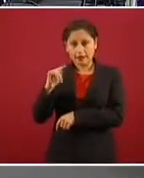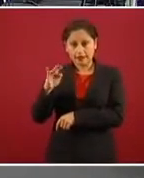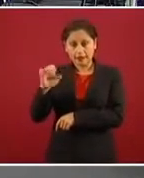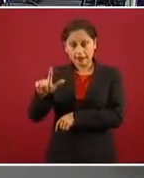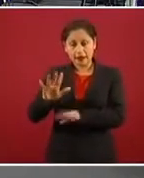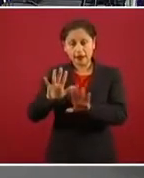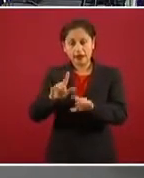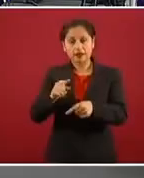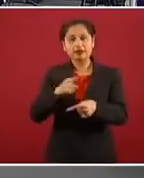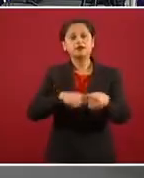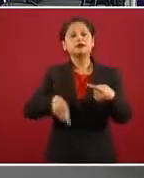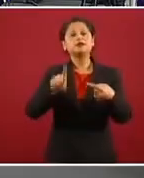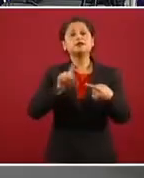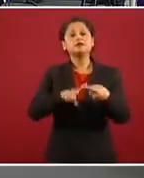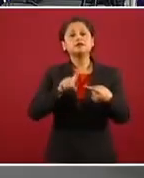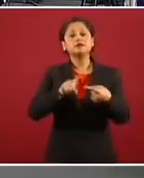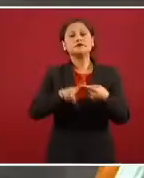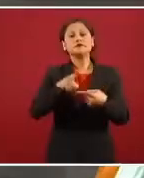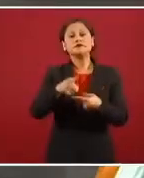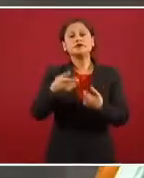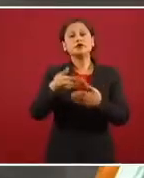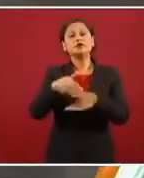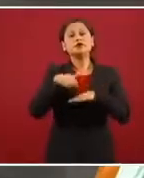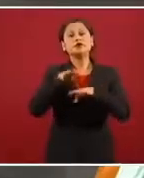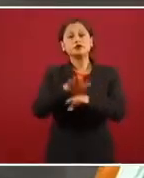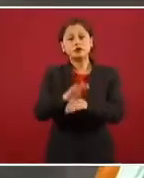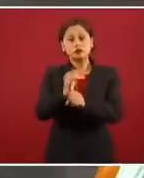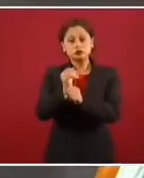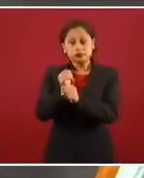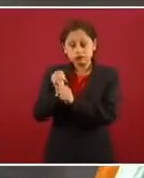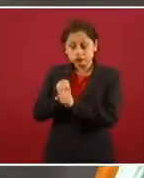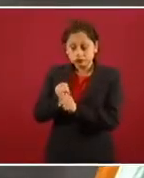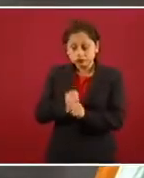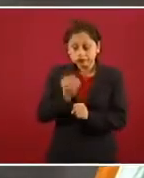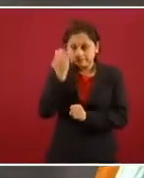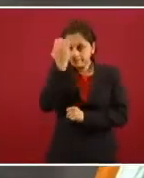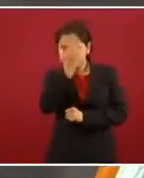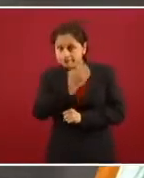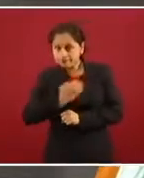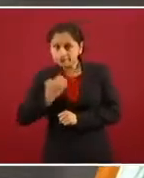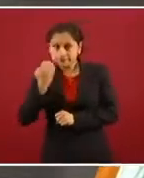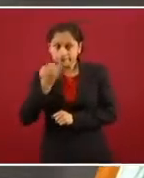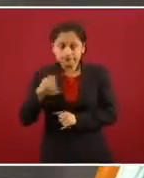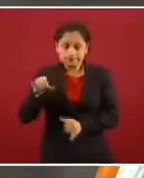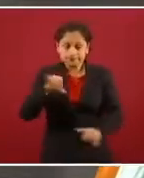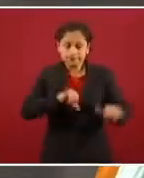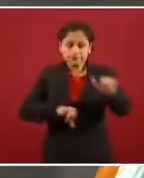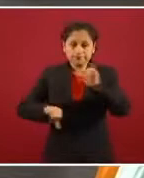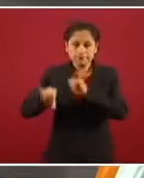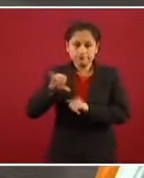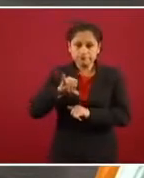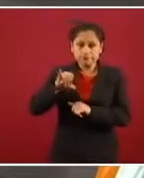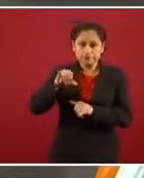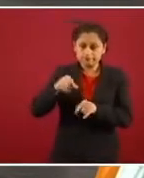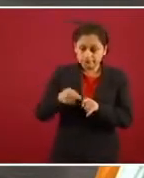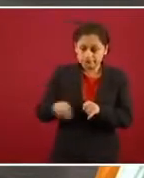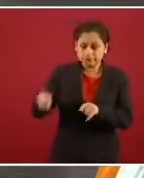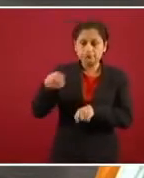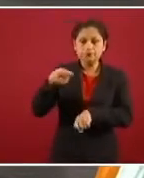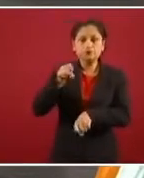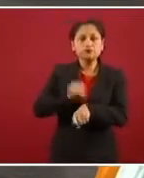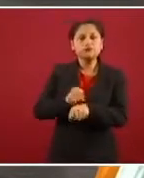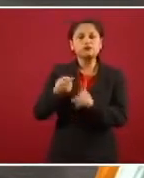puede ampliar el tema de los ensayos clínicos que iniciarían esta semana y en el que se estaba esperando